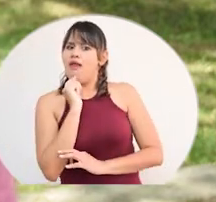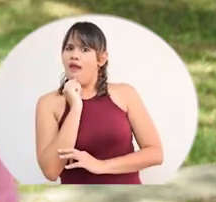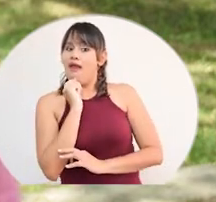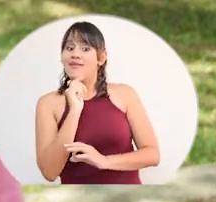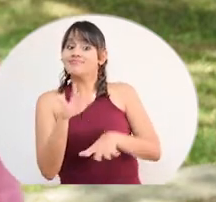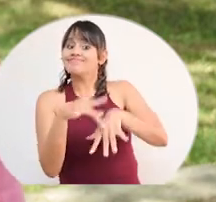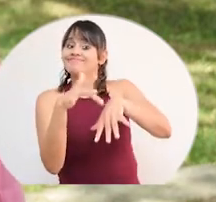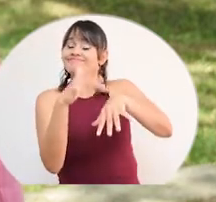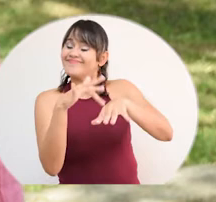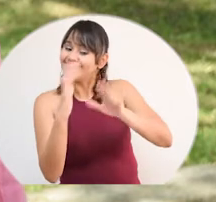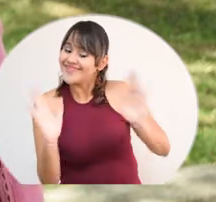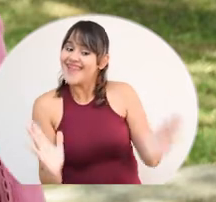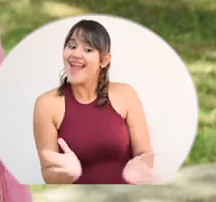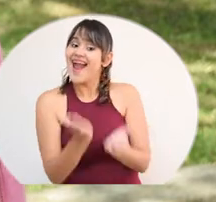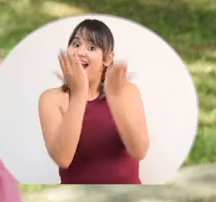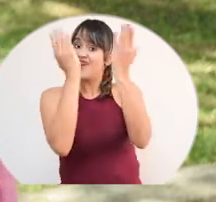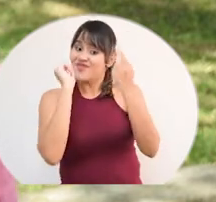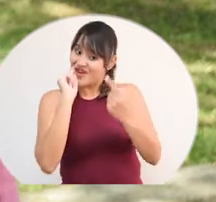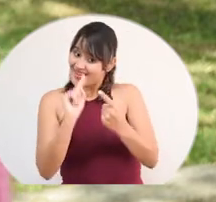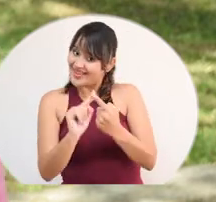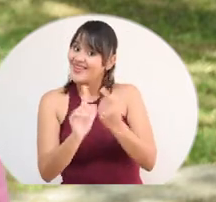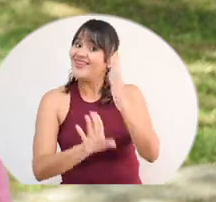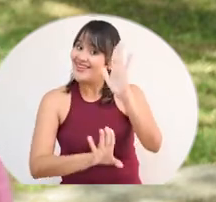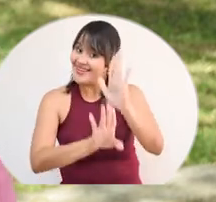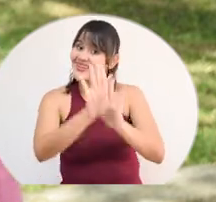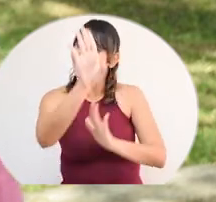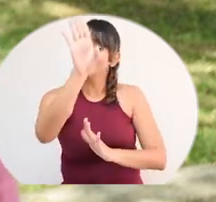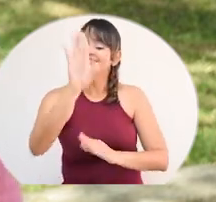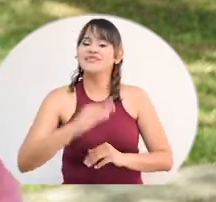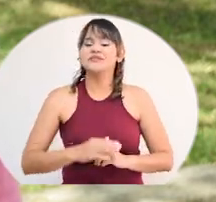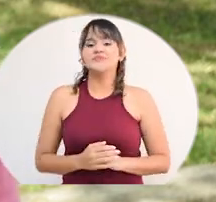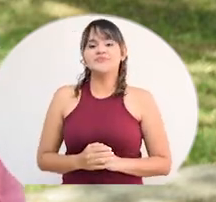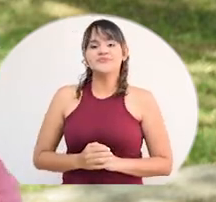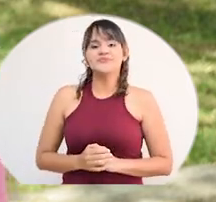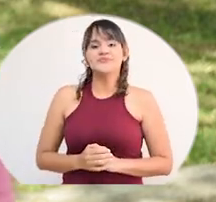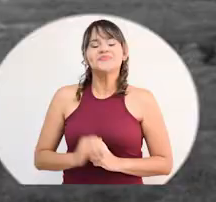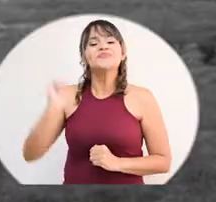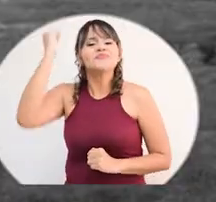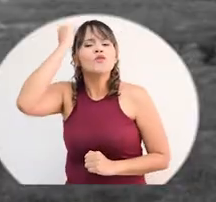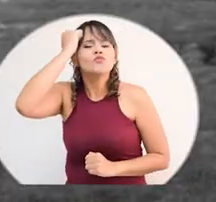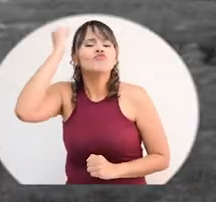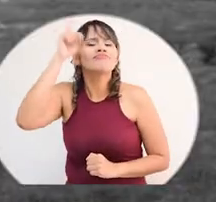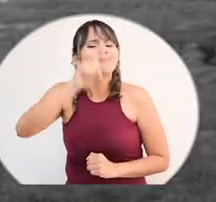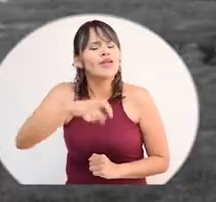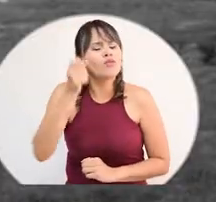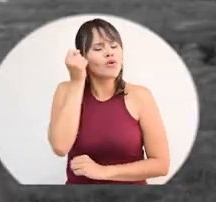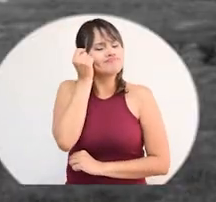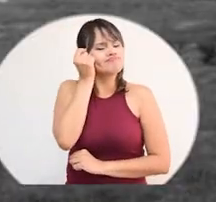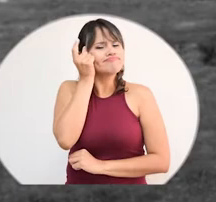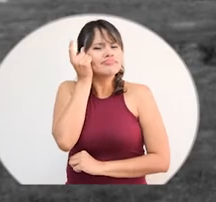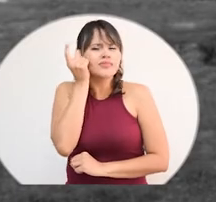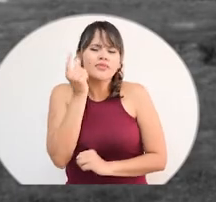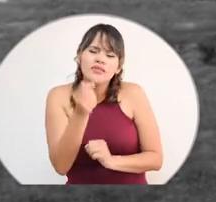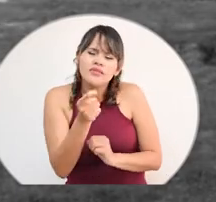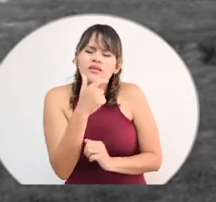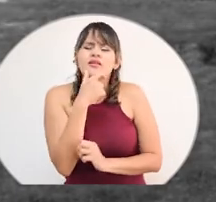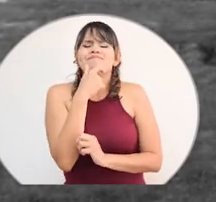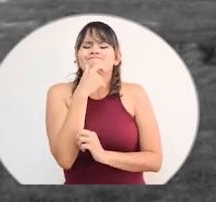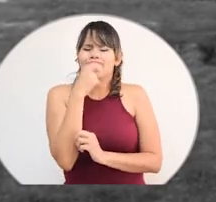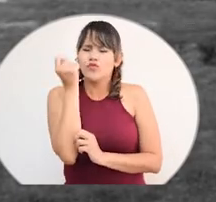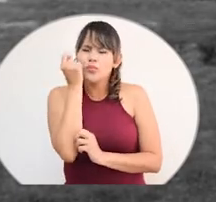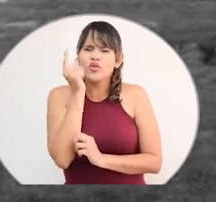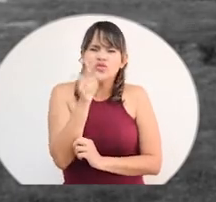nuestra labor ayudar a que salgan a que surja que se desarrollen un profesor tiene que ser comprensivo sabe entender